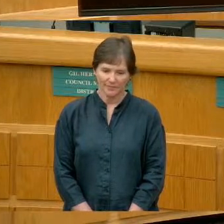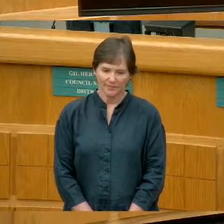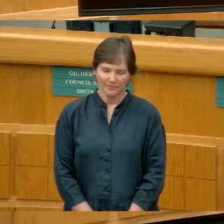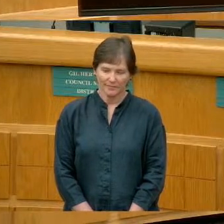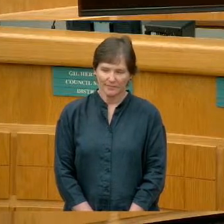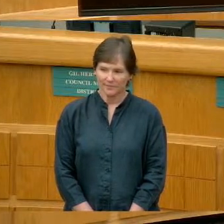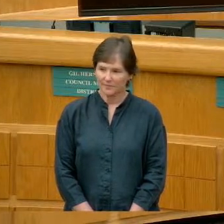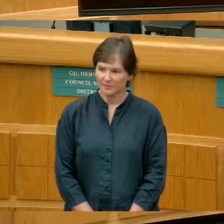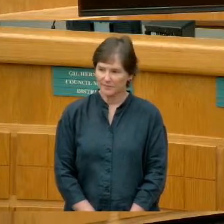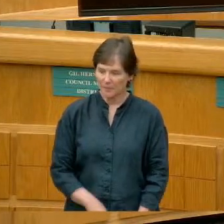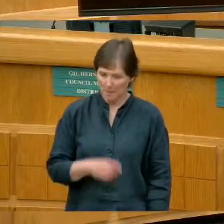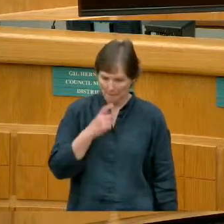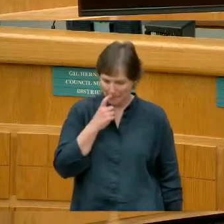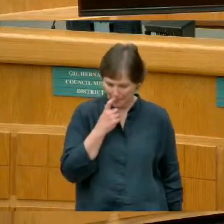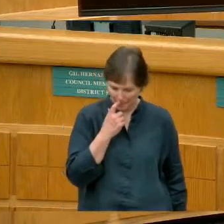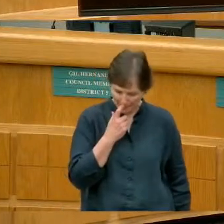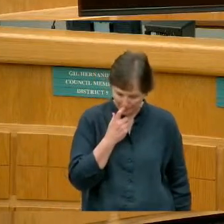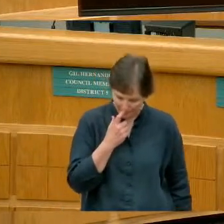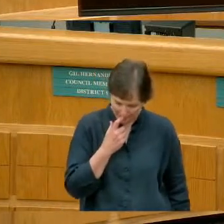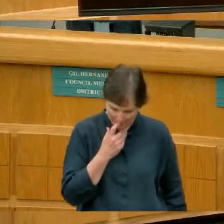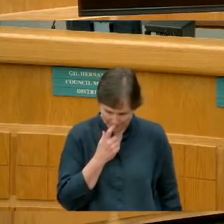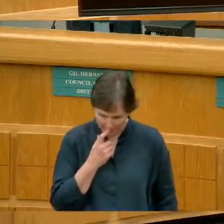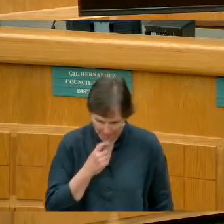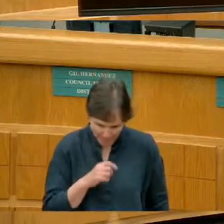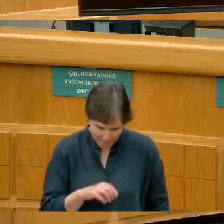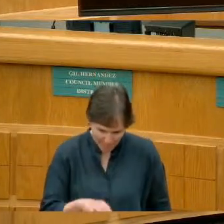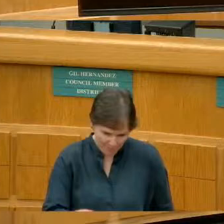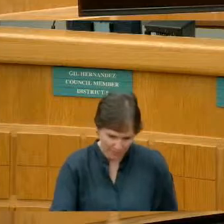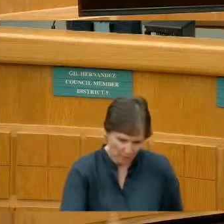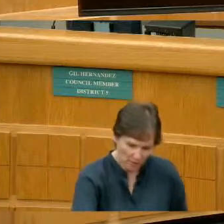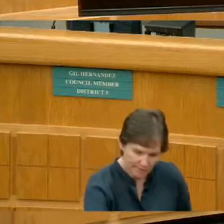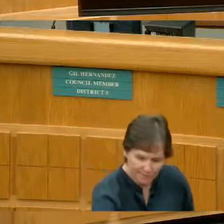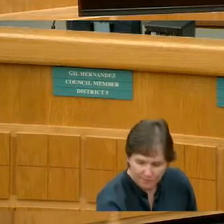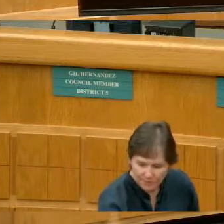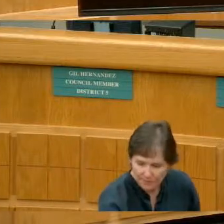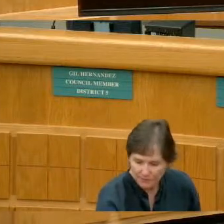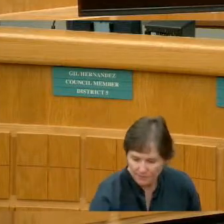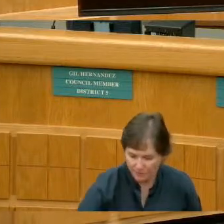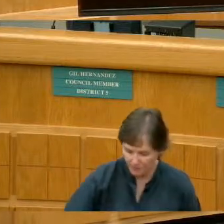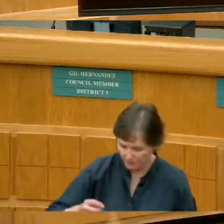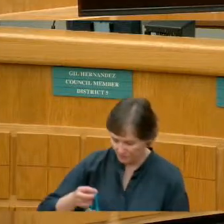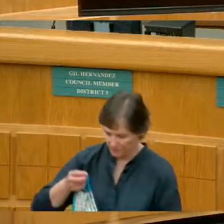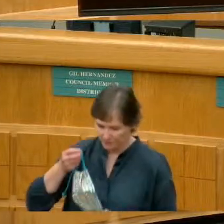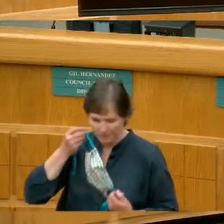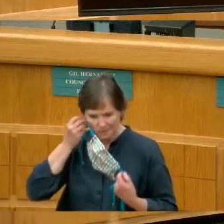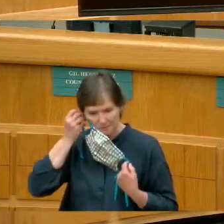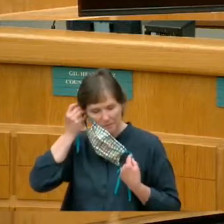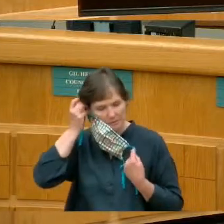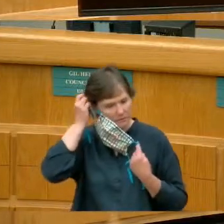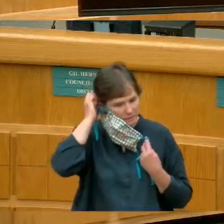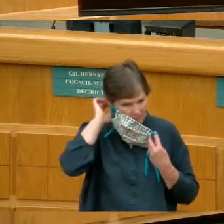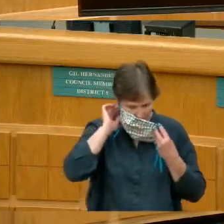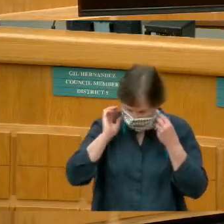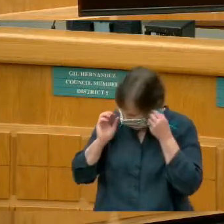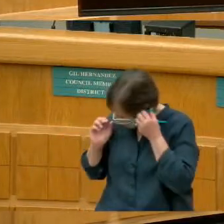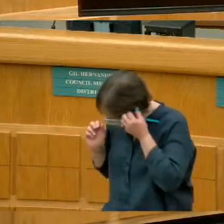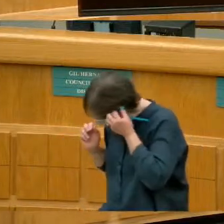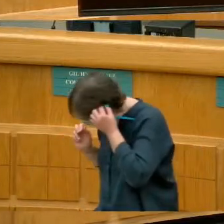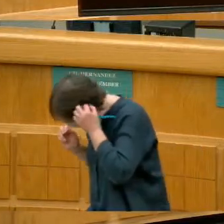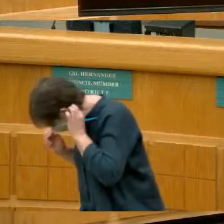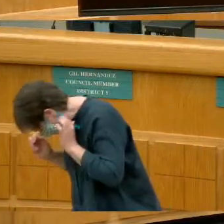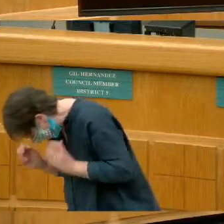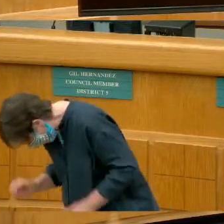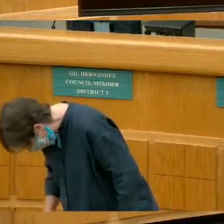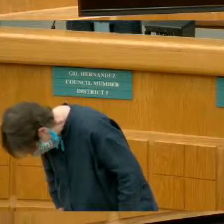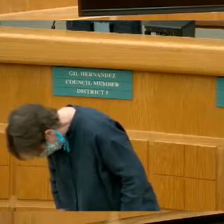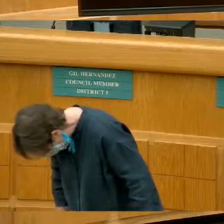legisladores. Las pruebas del día de mañana por parte de la Guardia Nacional se van a llevar a cabo en el American Bank Center. Esas pruebas son gratuitas, pero debe de contar